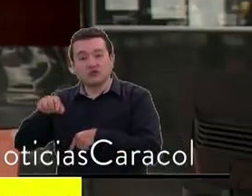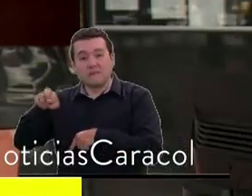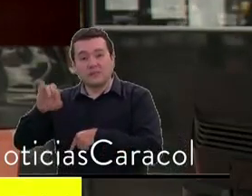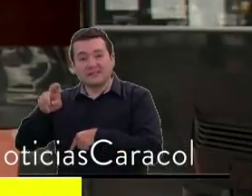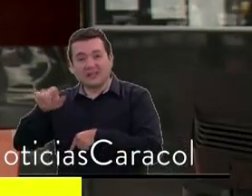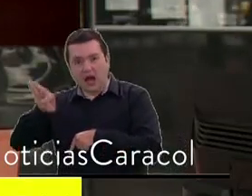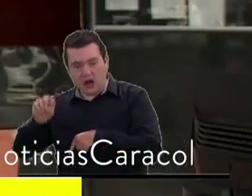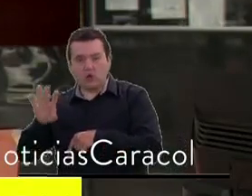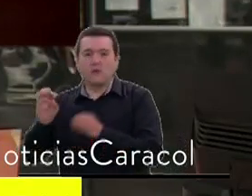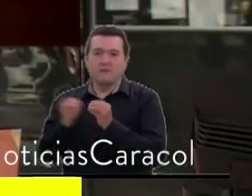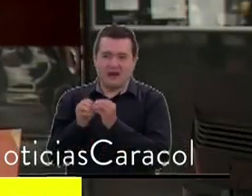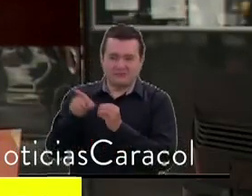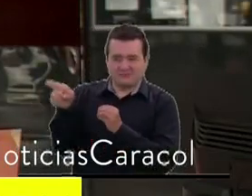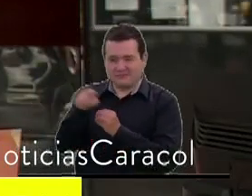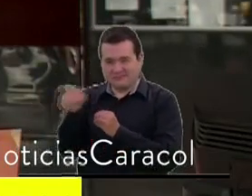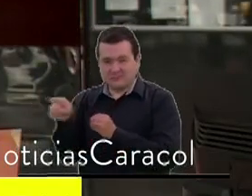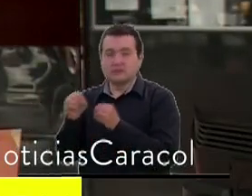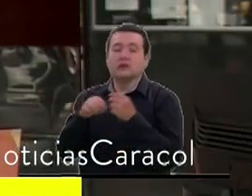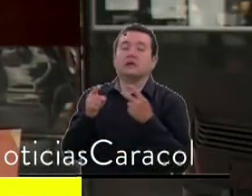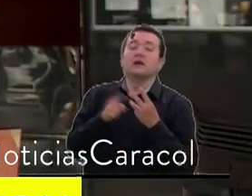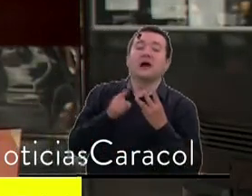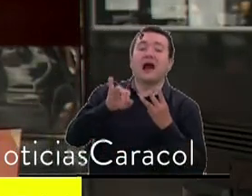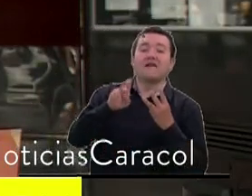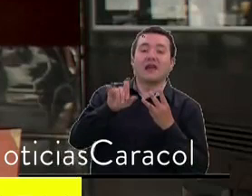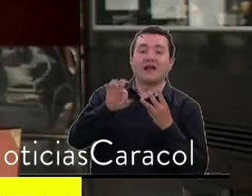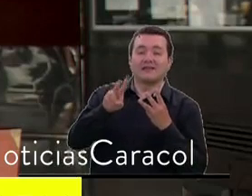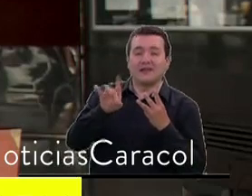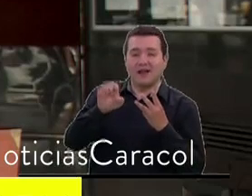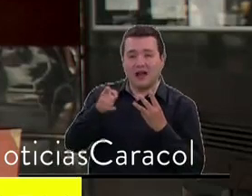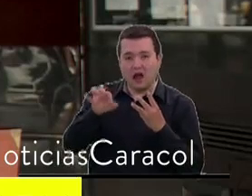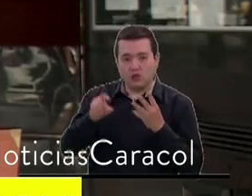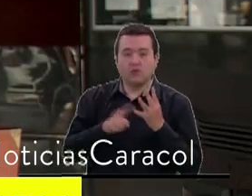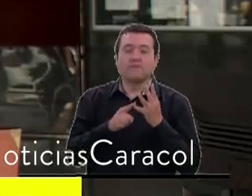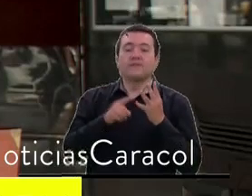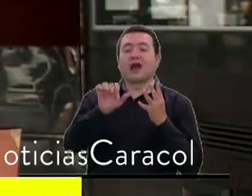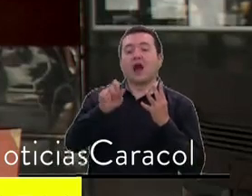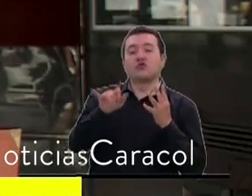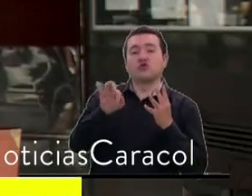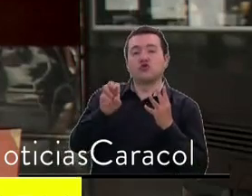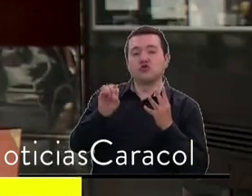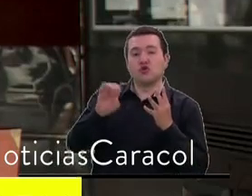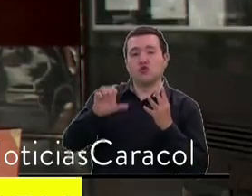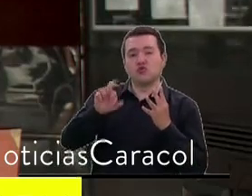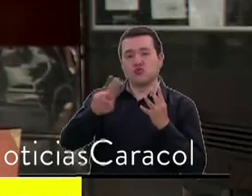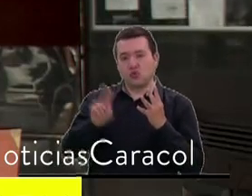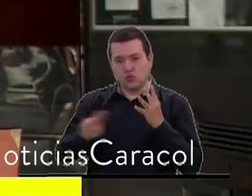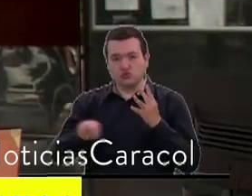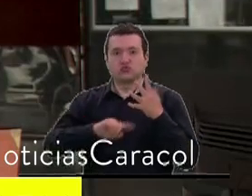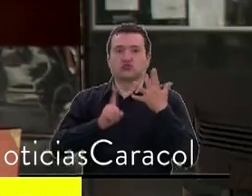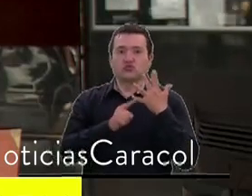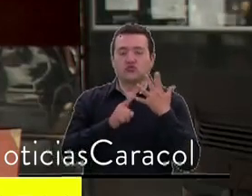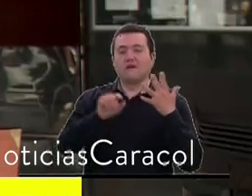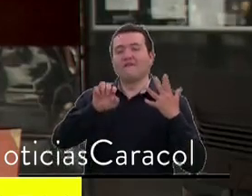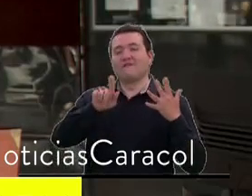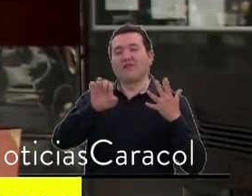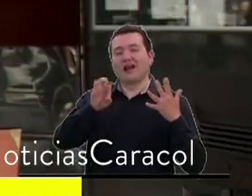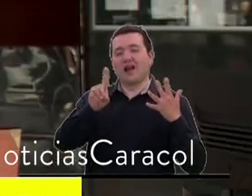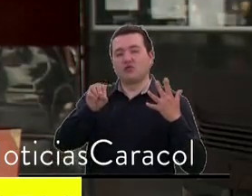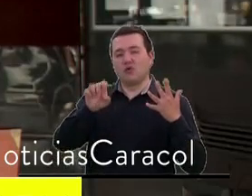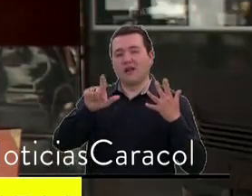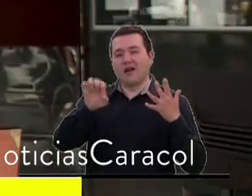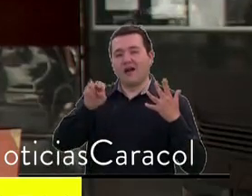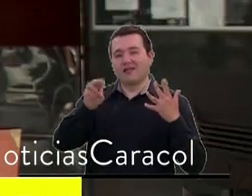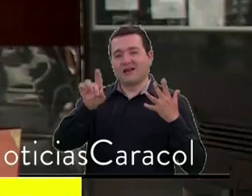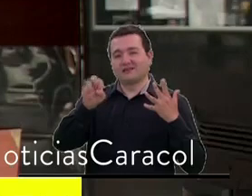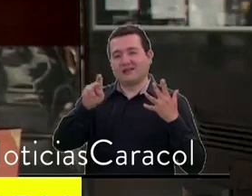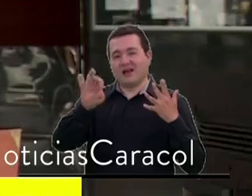Javier Delgado, el economista Jesús Antonio Bejarano, también el exministro de Defensa y general Fernando Landa Zaval, y el representante